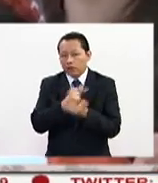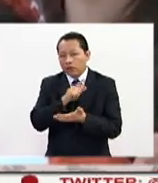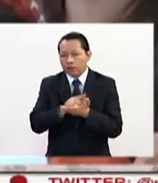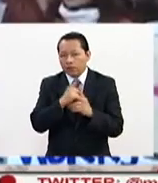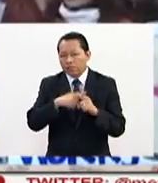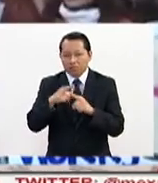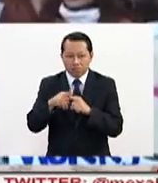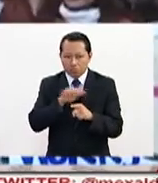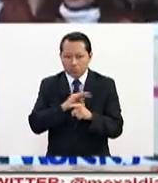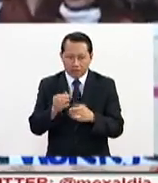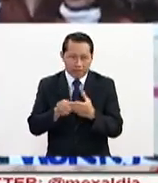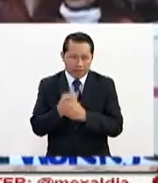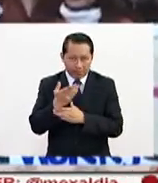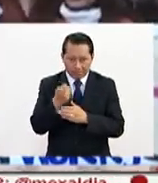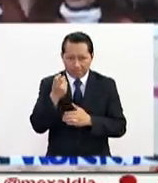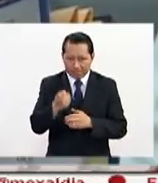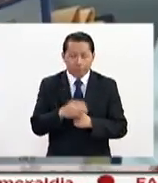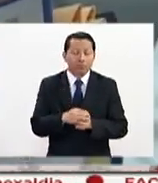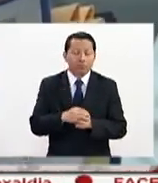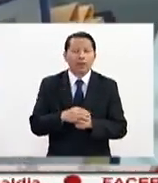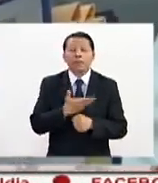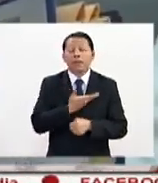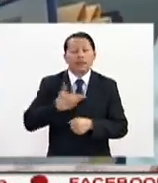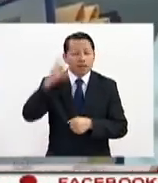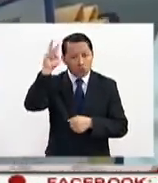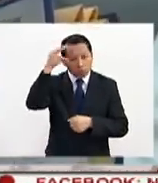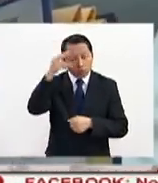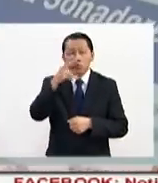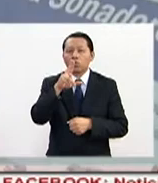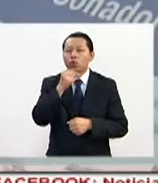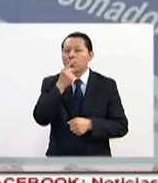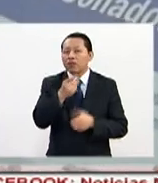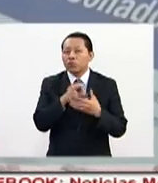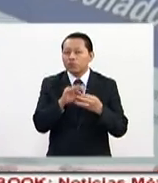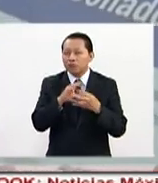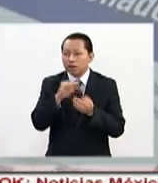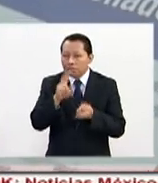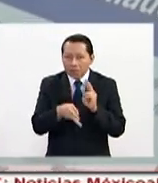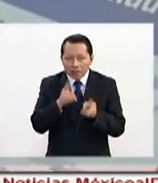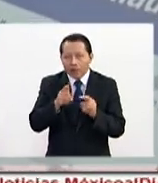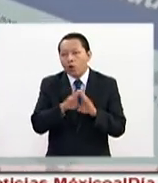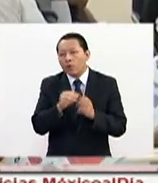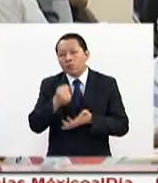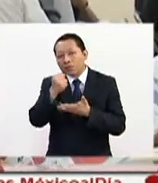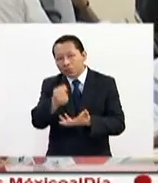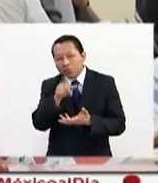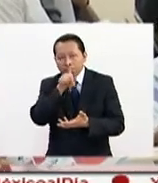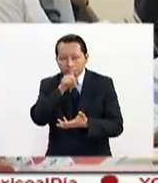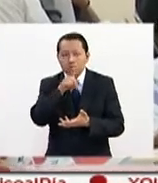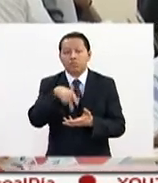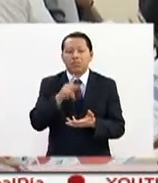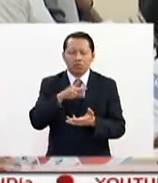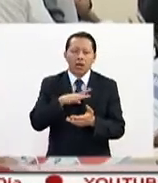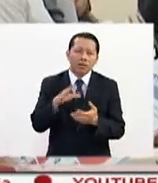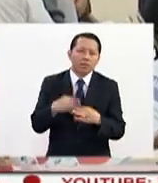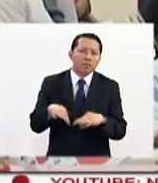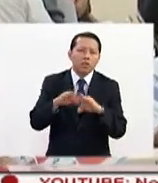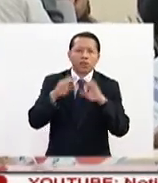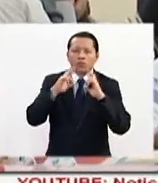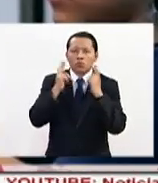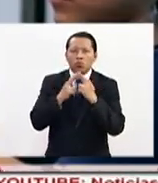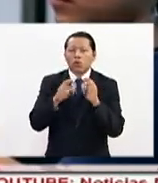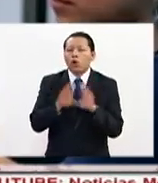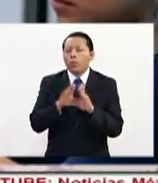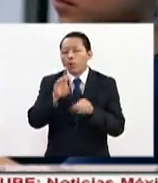al salir del encuentro. El presidente Trump no habló sobre las conversaciones del presupuesto, pero aseguró que sostuvo una importante reunión